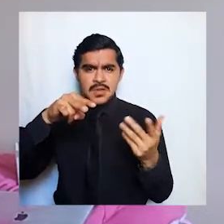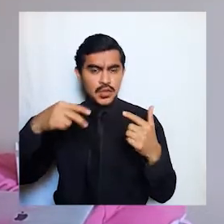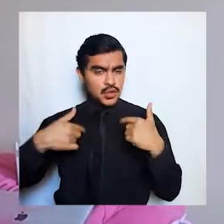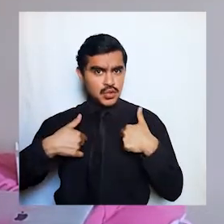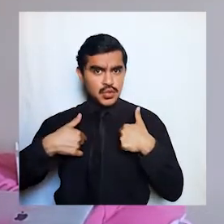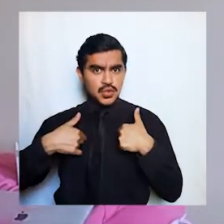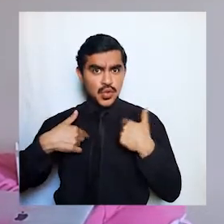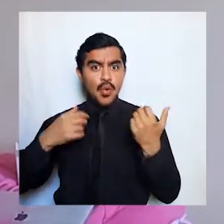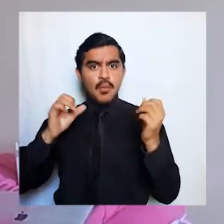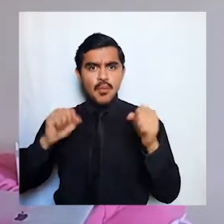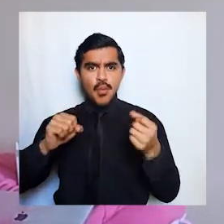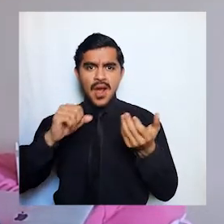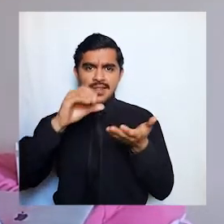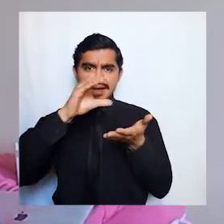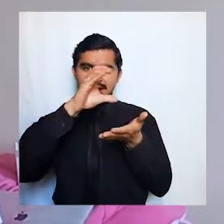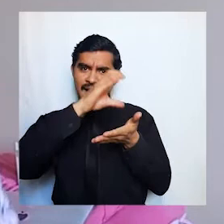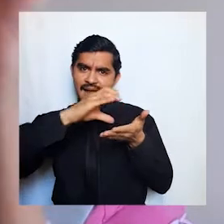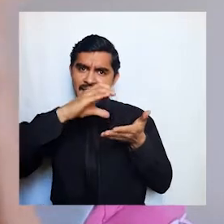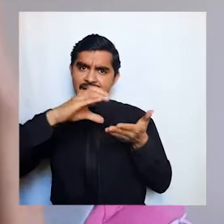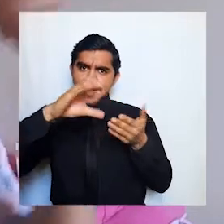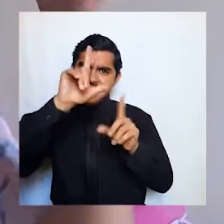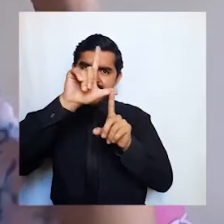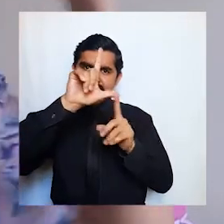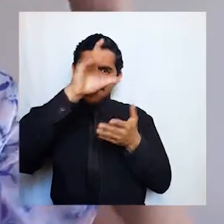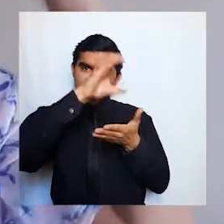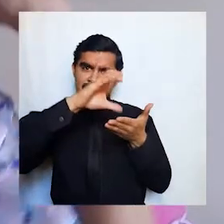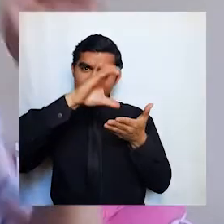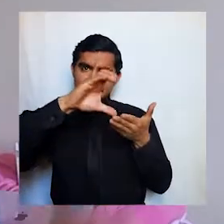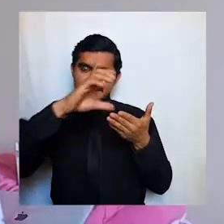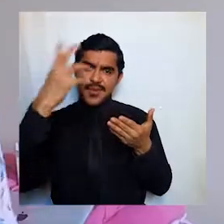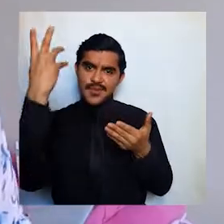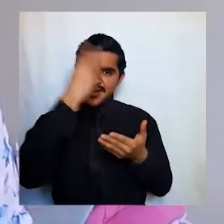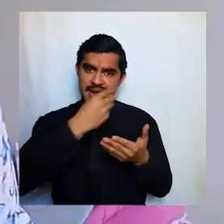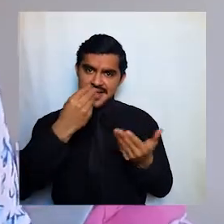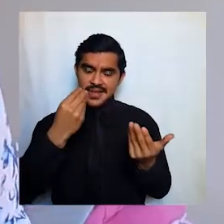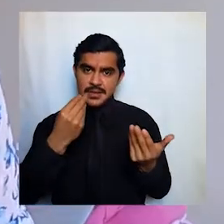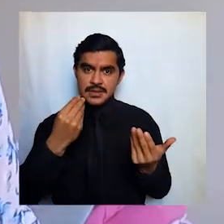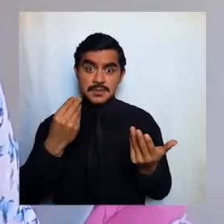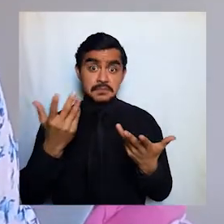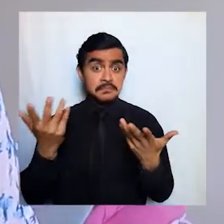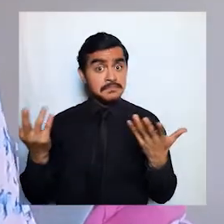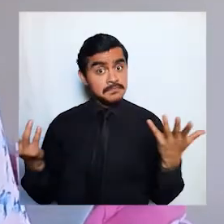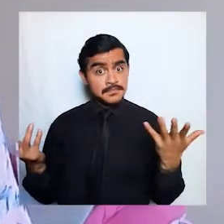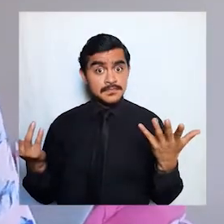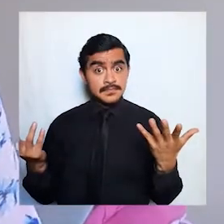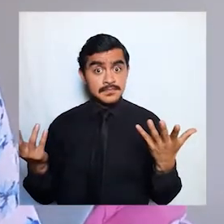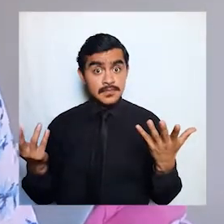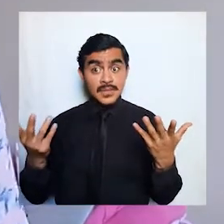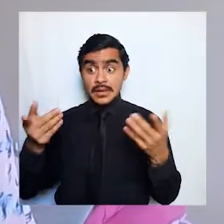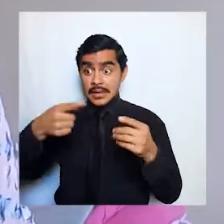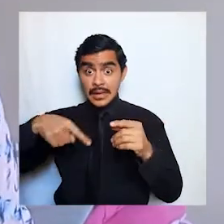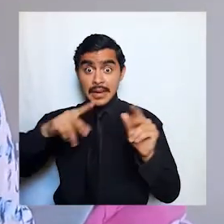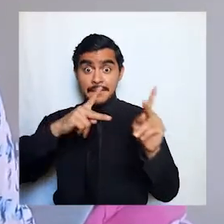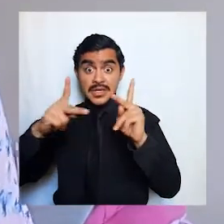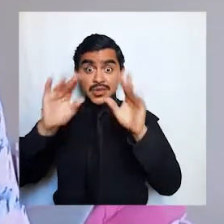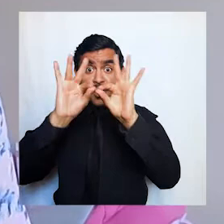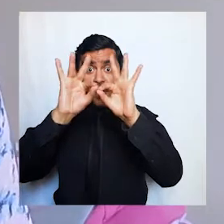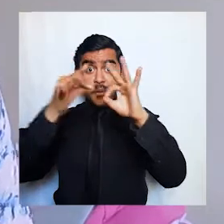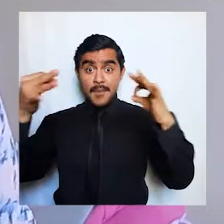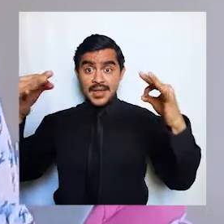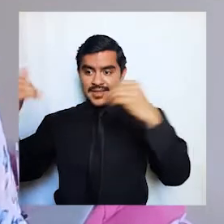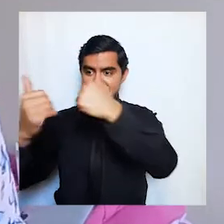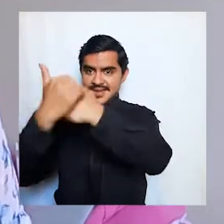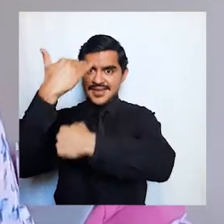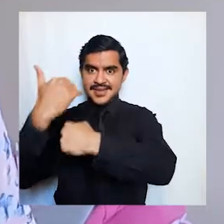puedo hacer caligrafía cómo puedo hacer letras lindas entonces recibís comentarios de tus